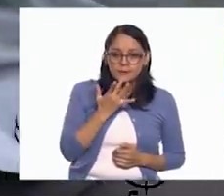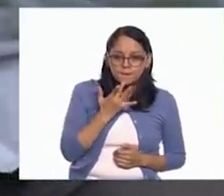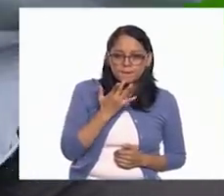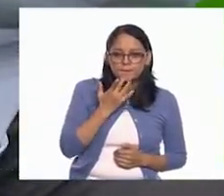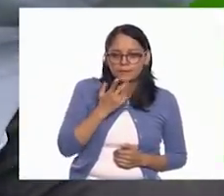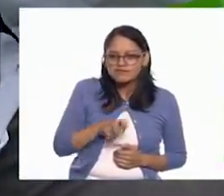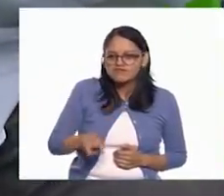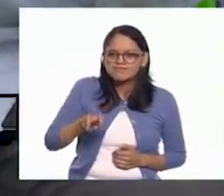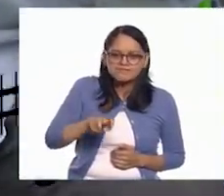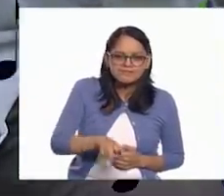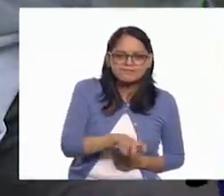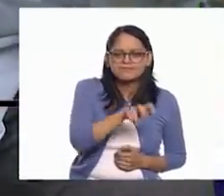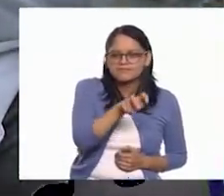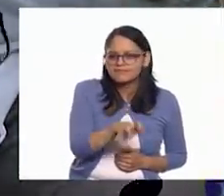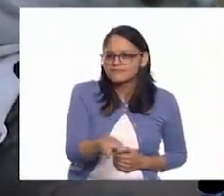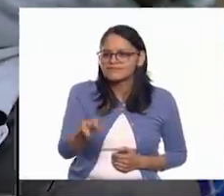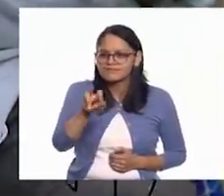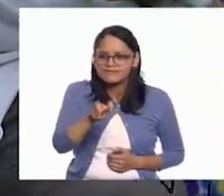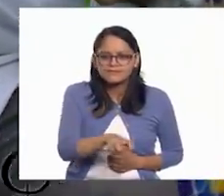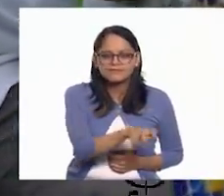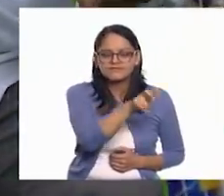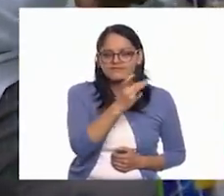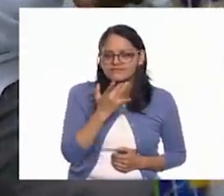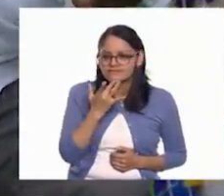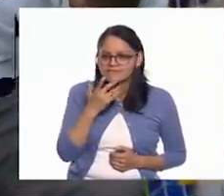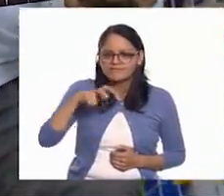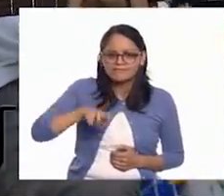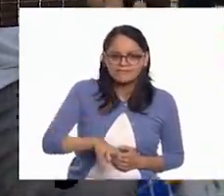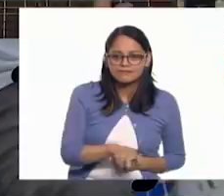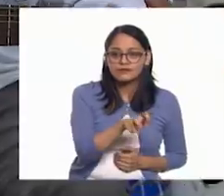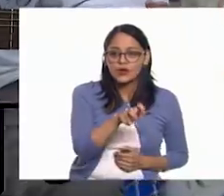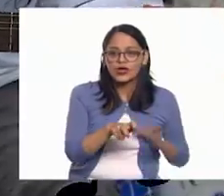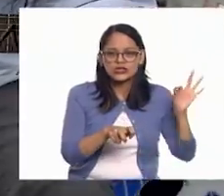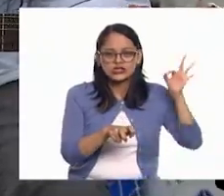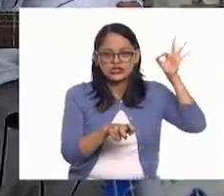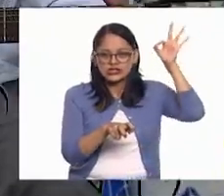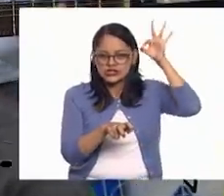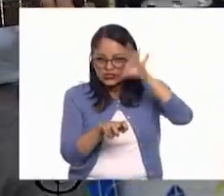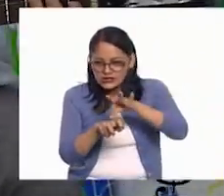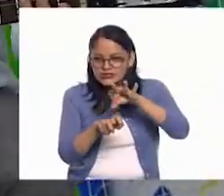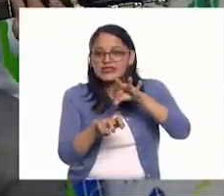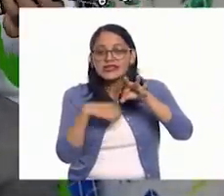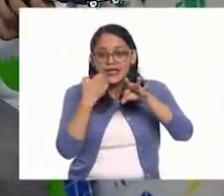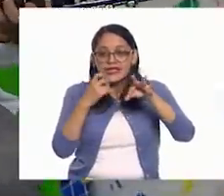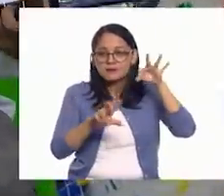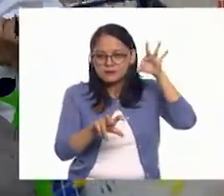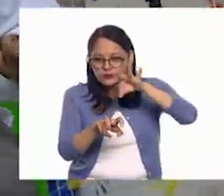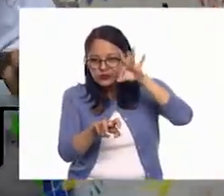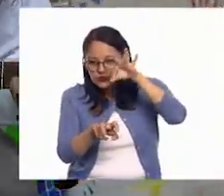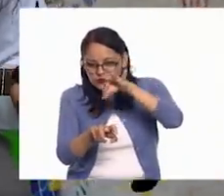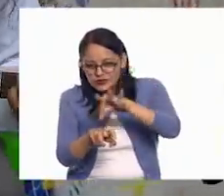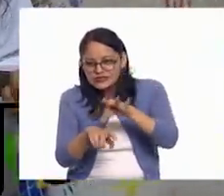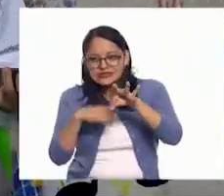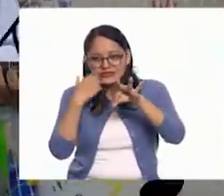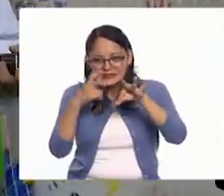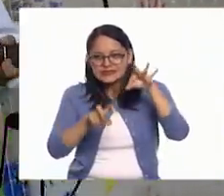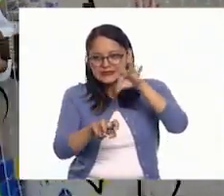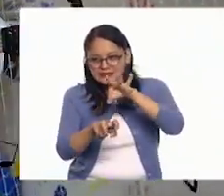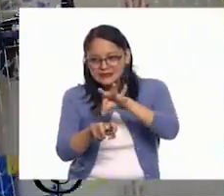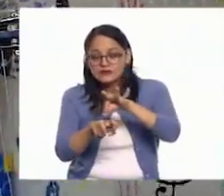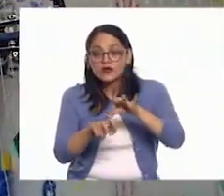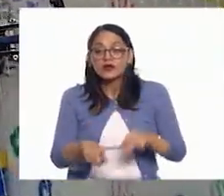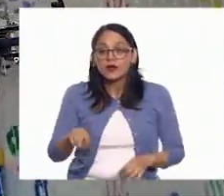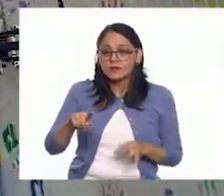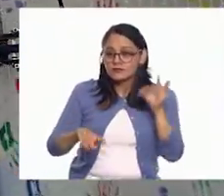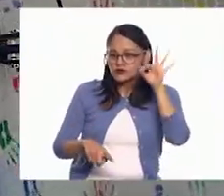a pasear. Cuando la rana sale a pasear. Viene el mosquito y la quiere picar. Viene el mosquito y la quiere picar.